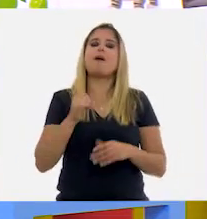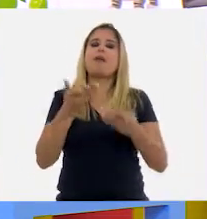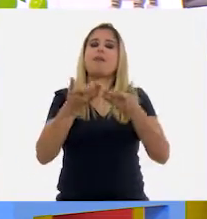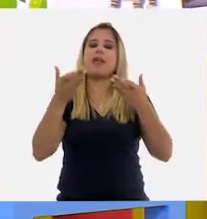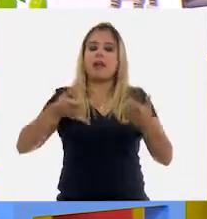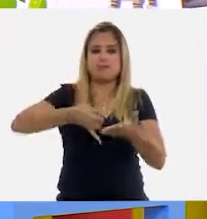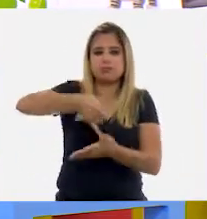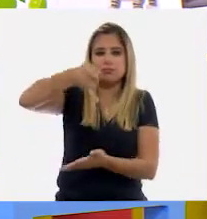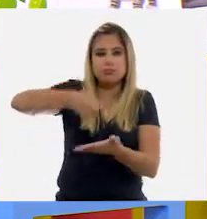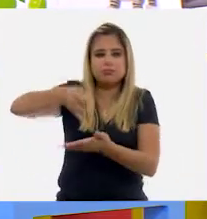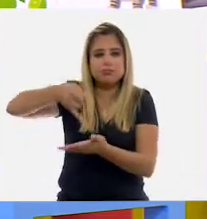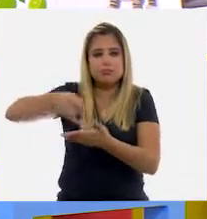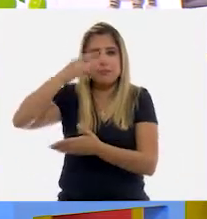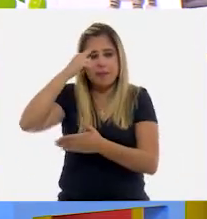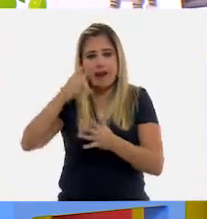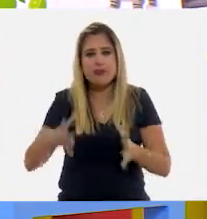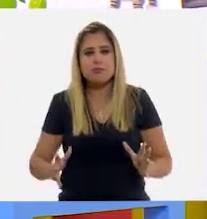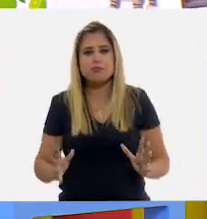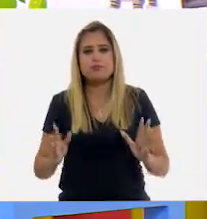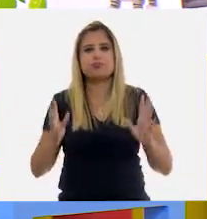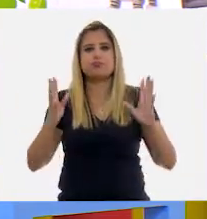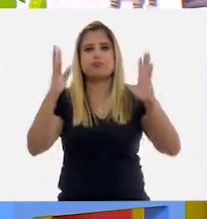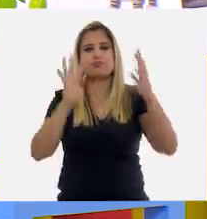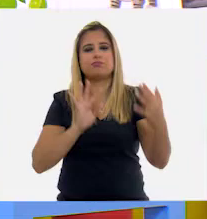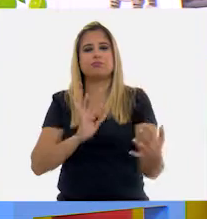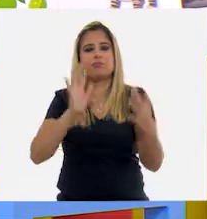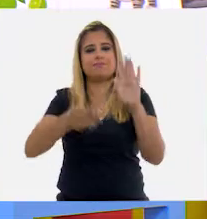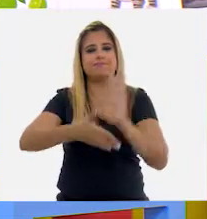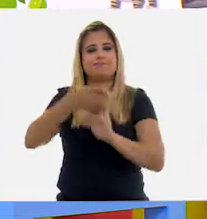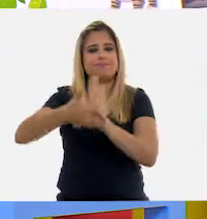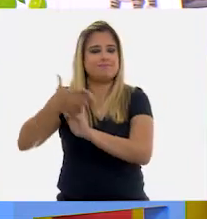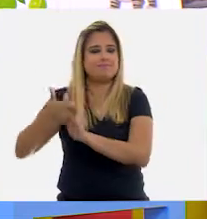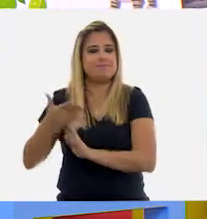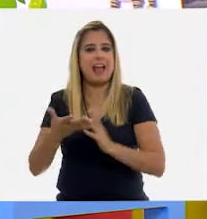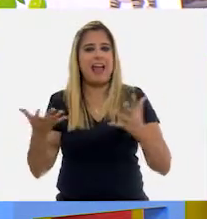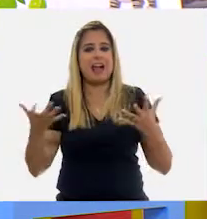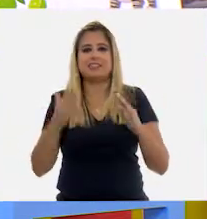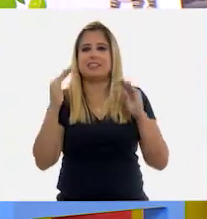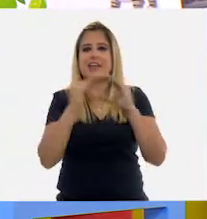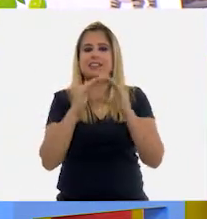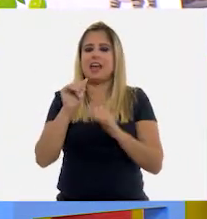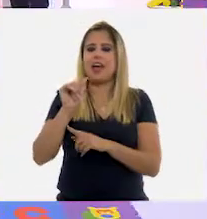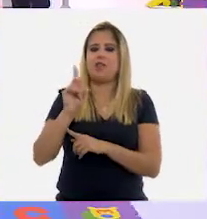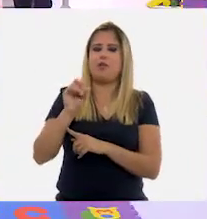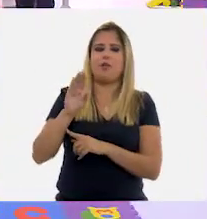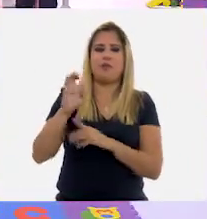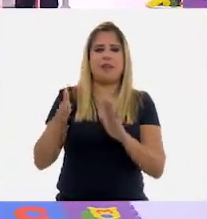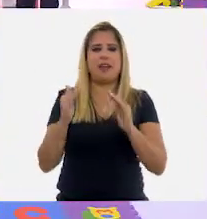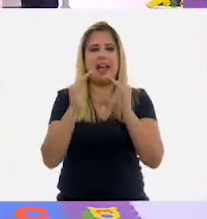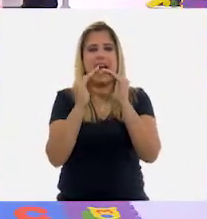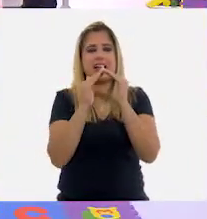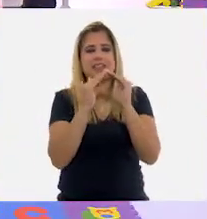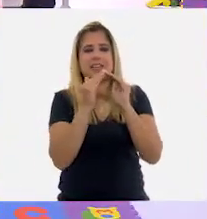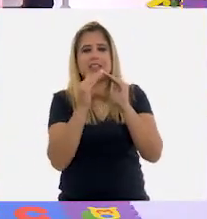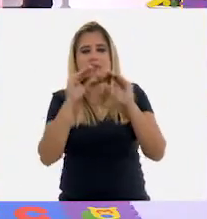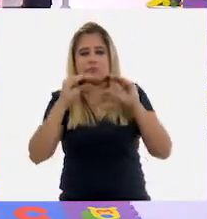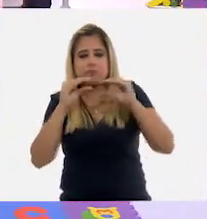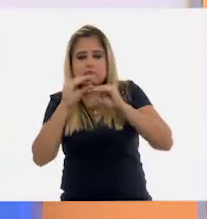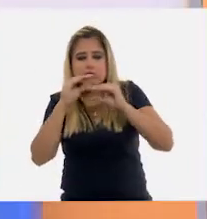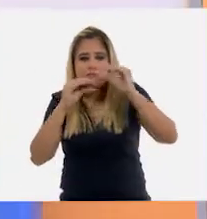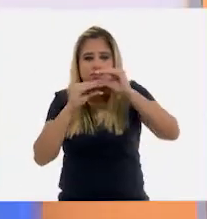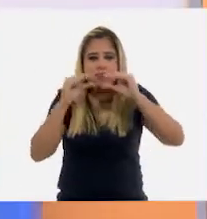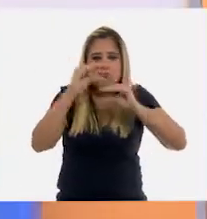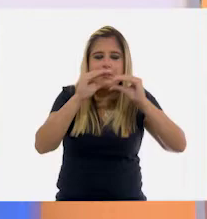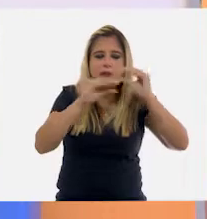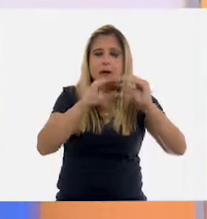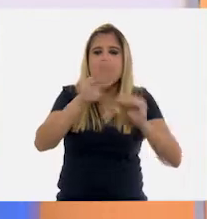tierra para hacer el adobe y la teja, y con eso pues elaboran sus casas. Las casitas, sí, hacen las casas. Pequeños ladrillos de barro,